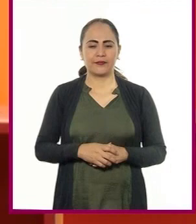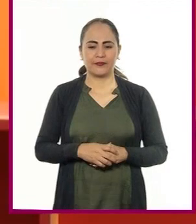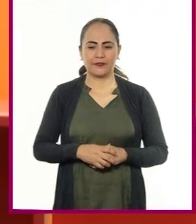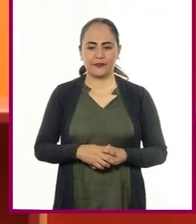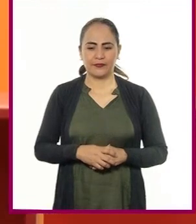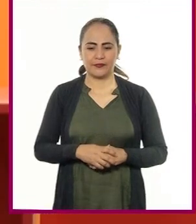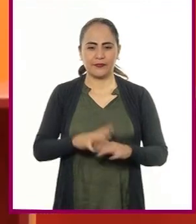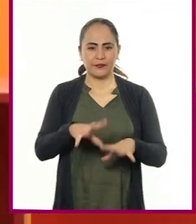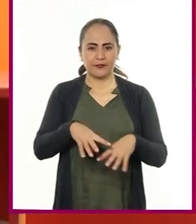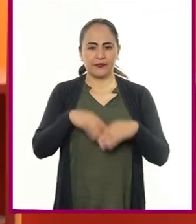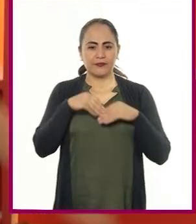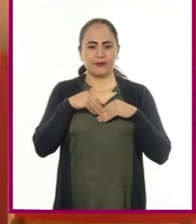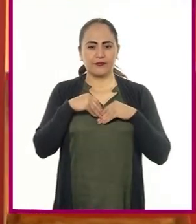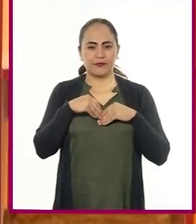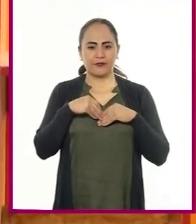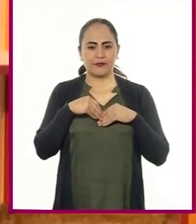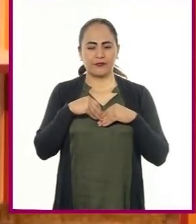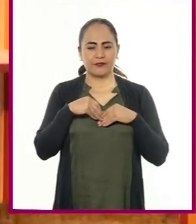Inhalo